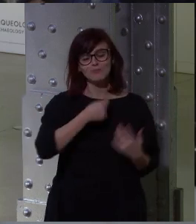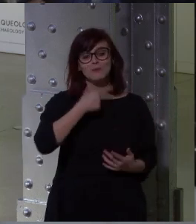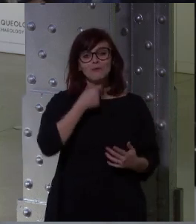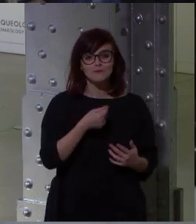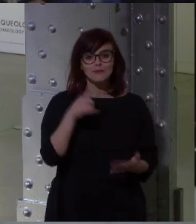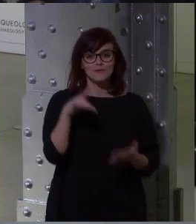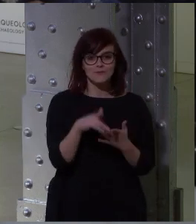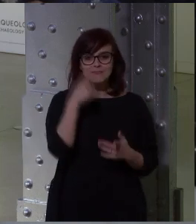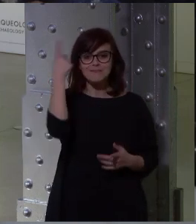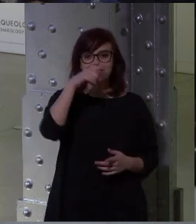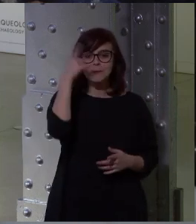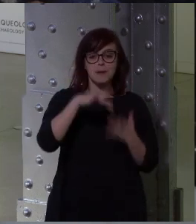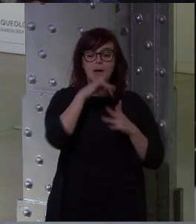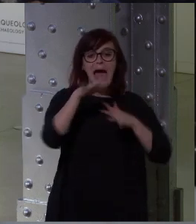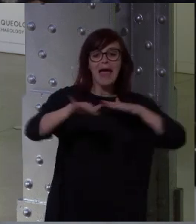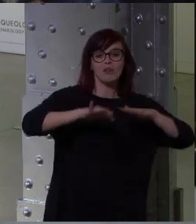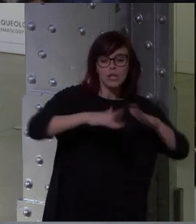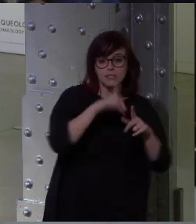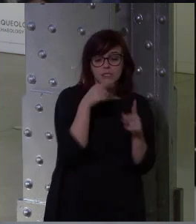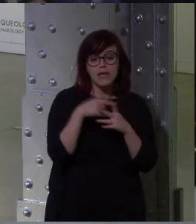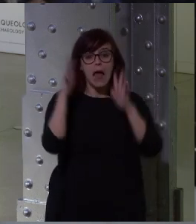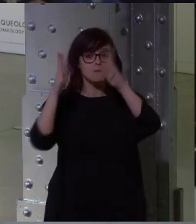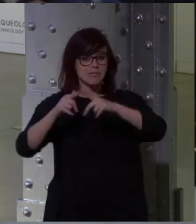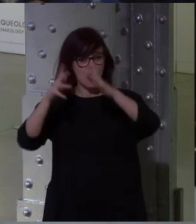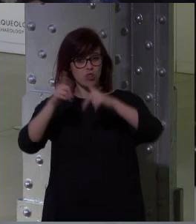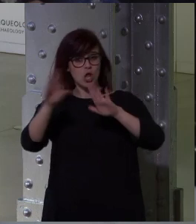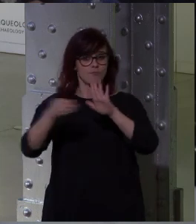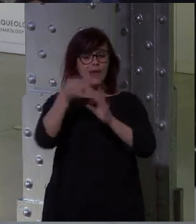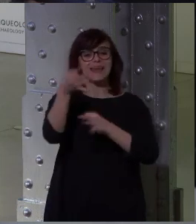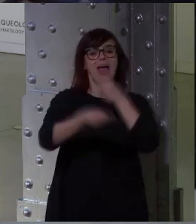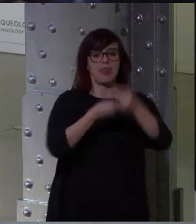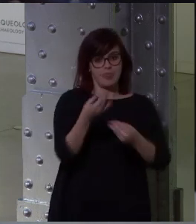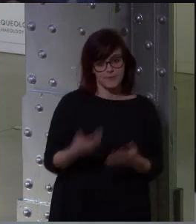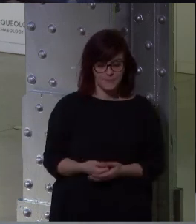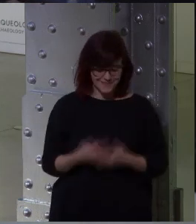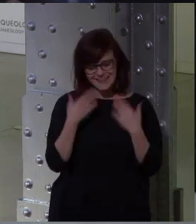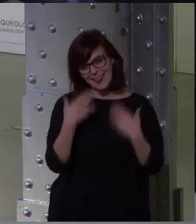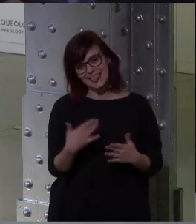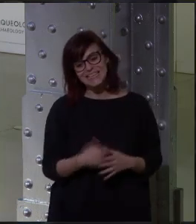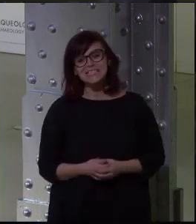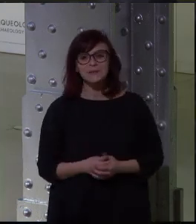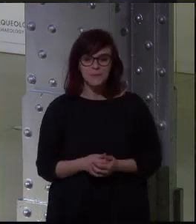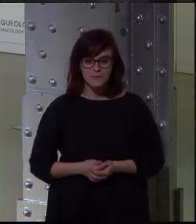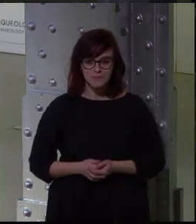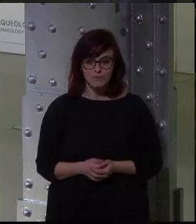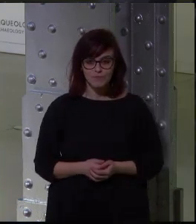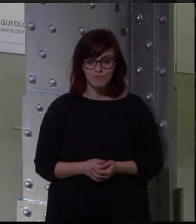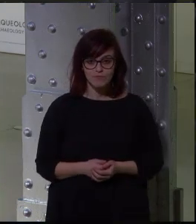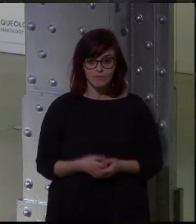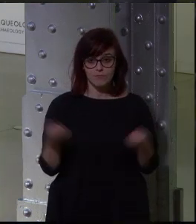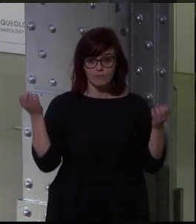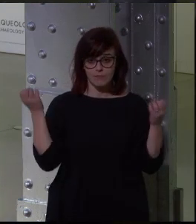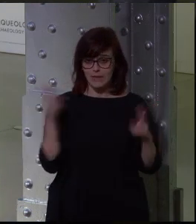saber qué opciones y qué aporta la administración en este sentido. Muchas gracias.